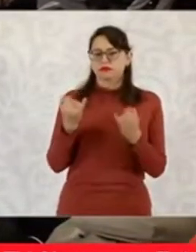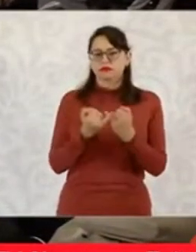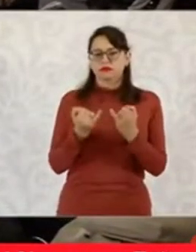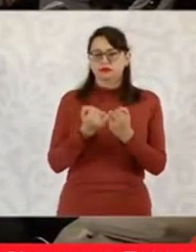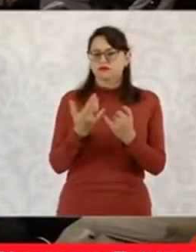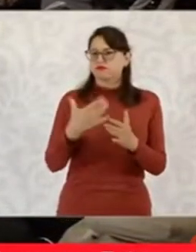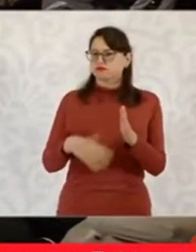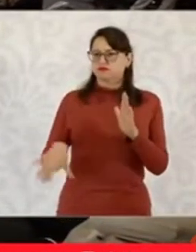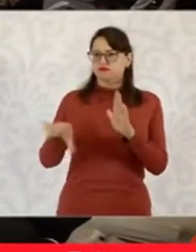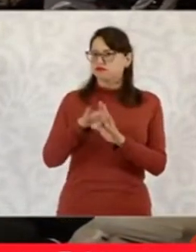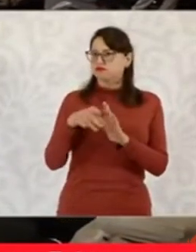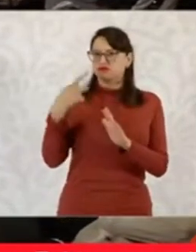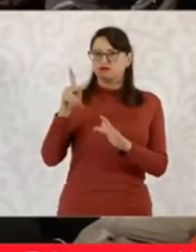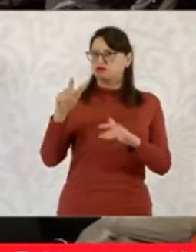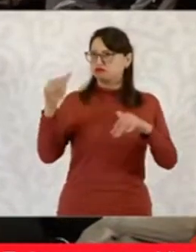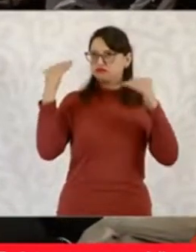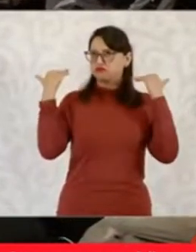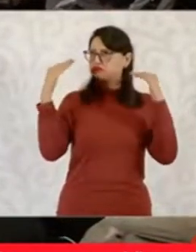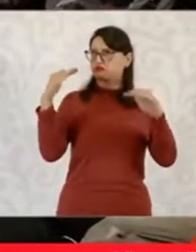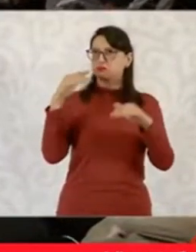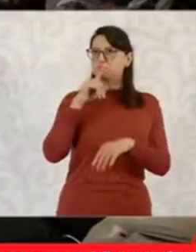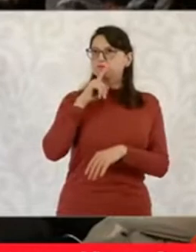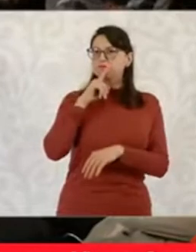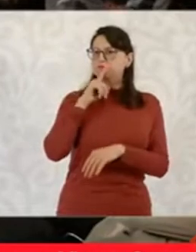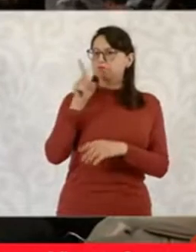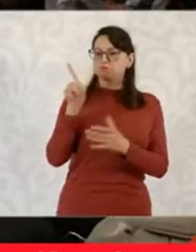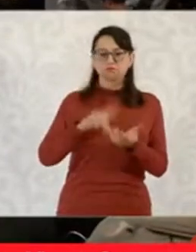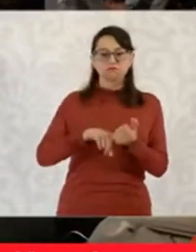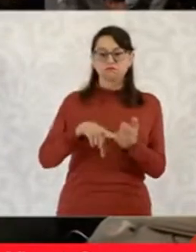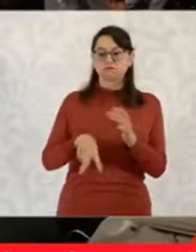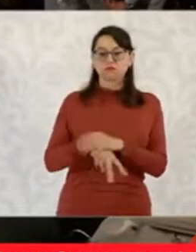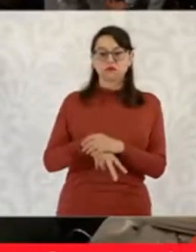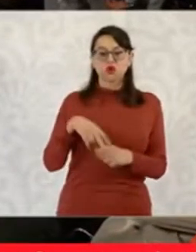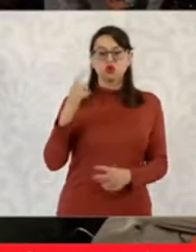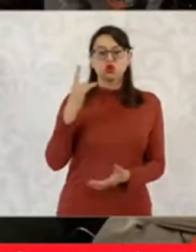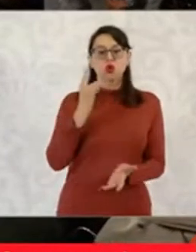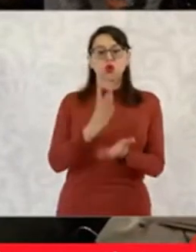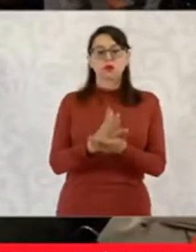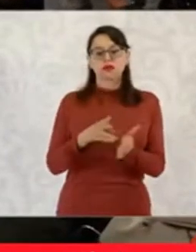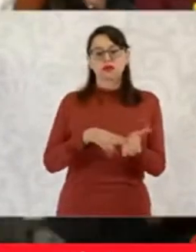pero sin techar, vacía por completo. Hay tinacos,